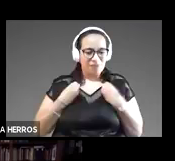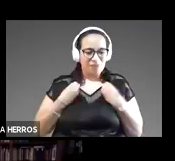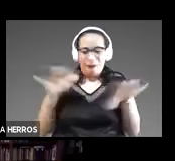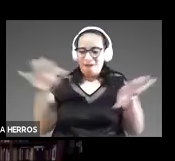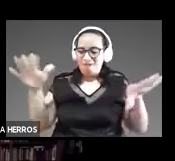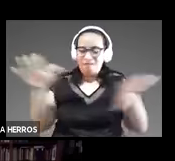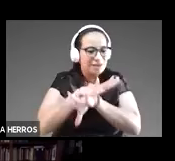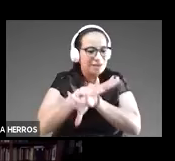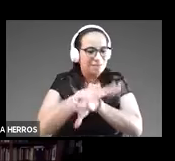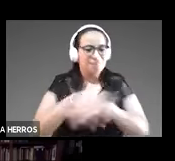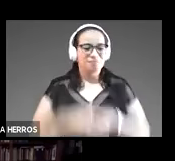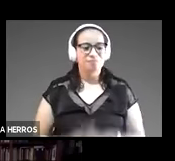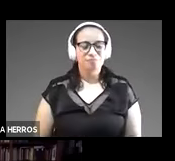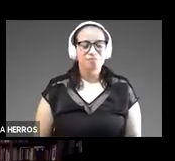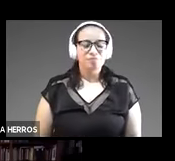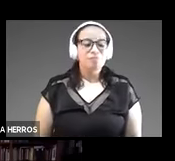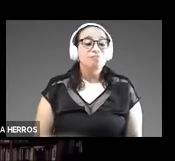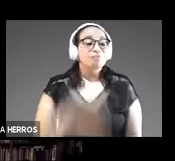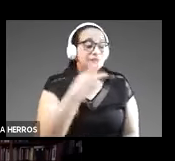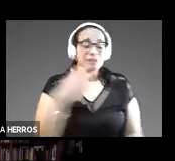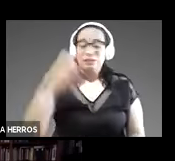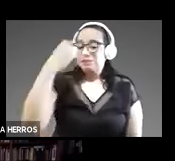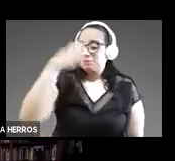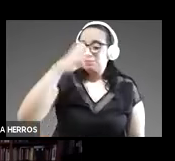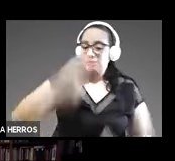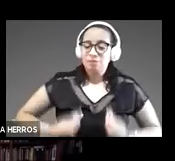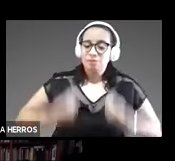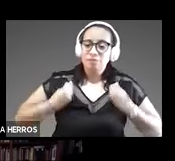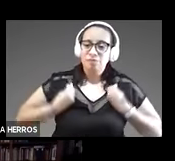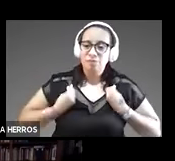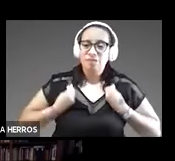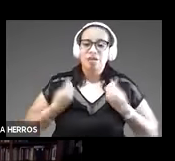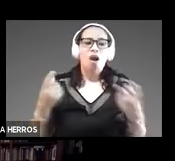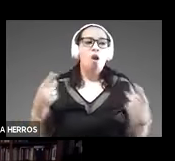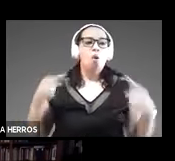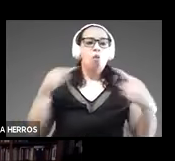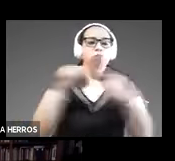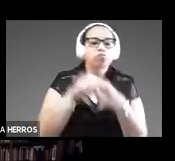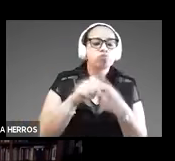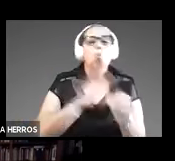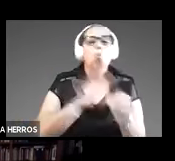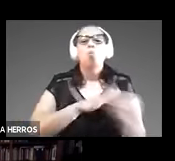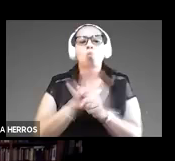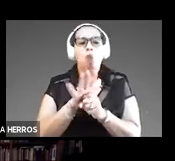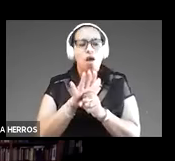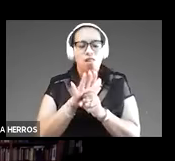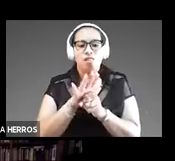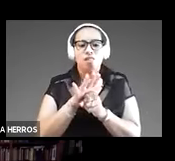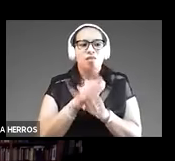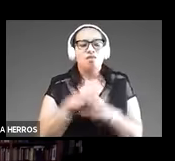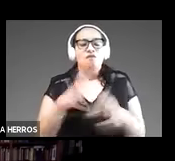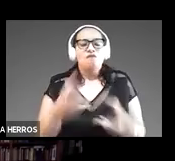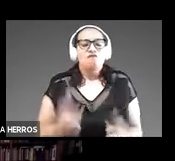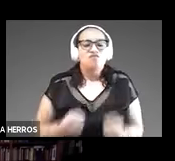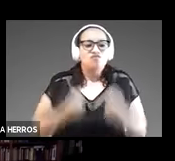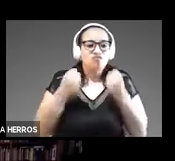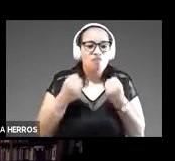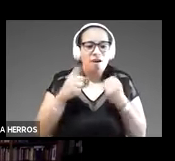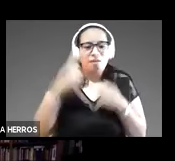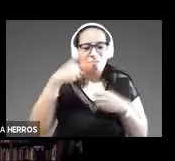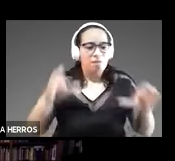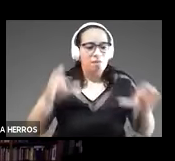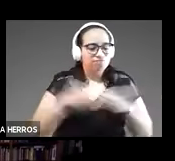Y una experiencia de vida que cruza desde lo subjetivo, pero que impacta en lo comunitario